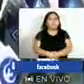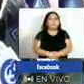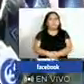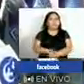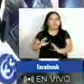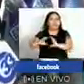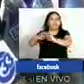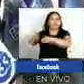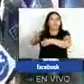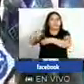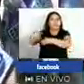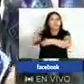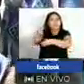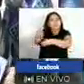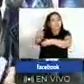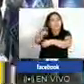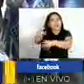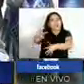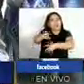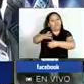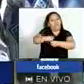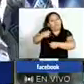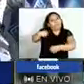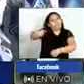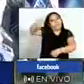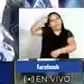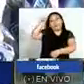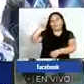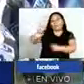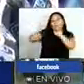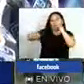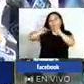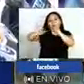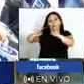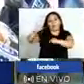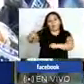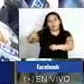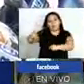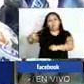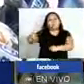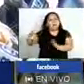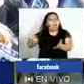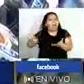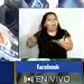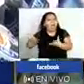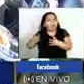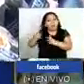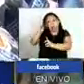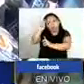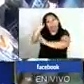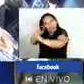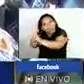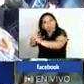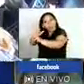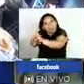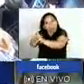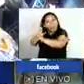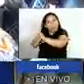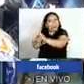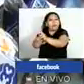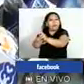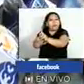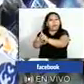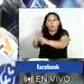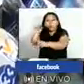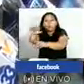policía. Nosotros queremos que la cúpula de la policía esté al servicio de una persona, de